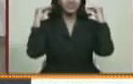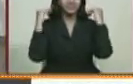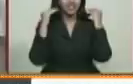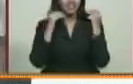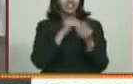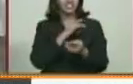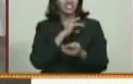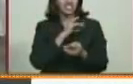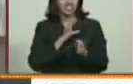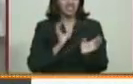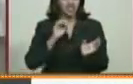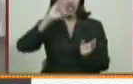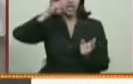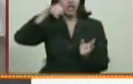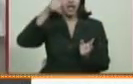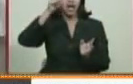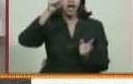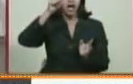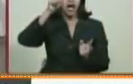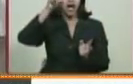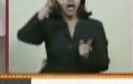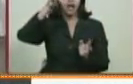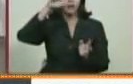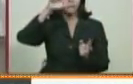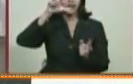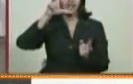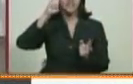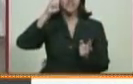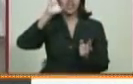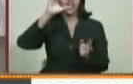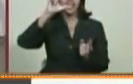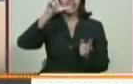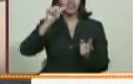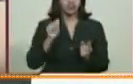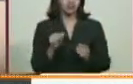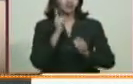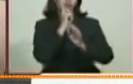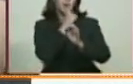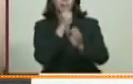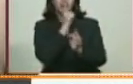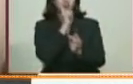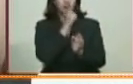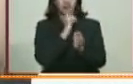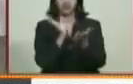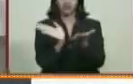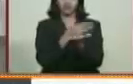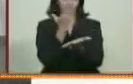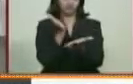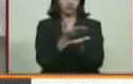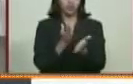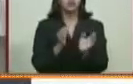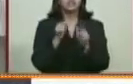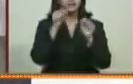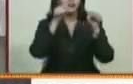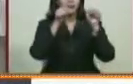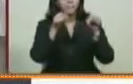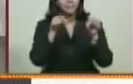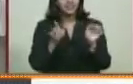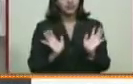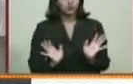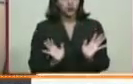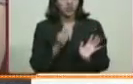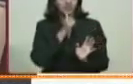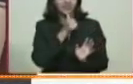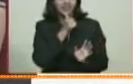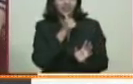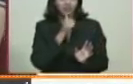No, yo sé que la actividad... Hay gente que no vale la pena ni nombrar. Pero es importante calificar a la persona e indicar quién...